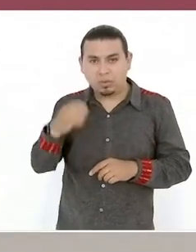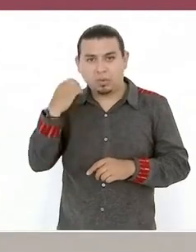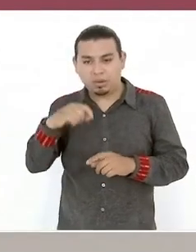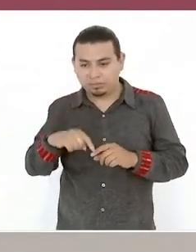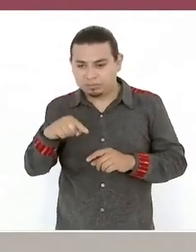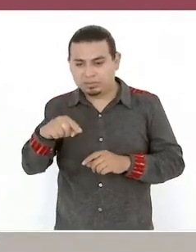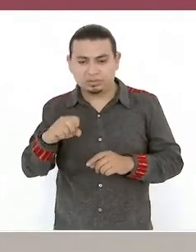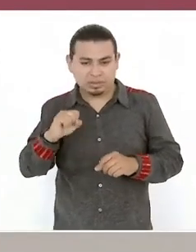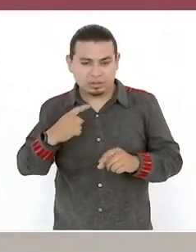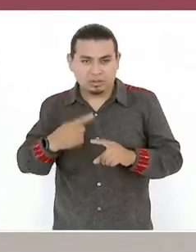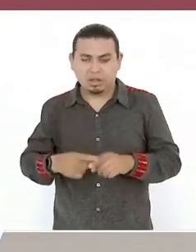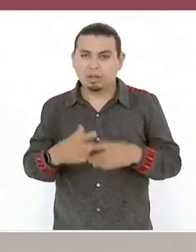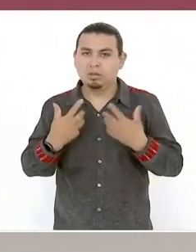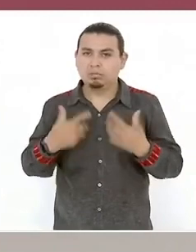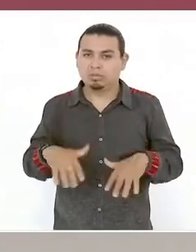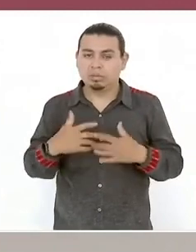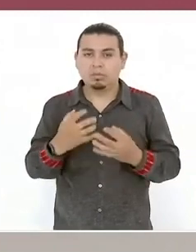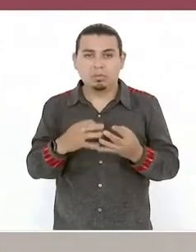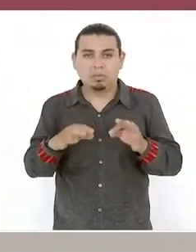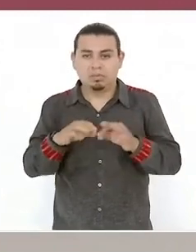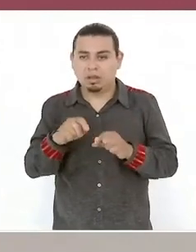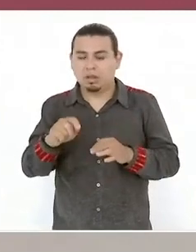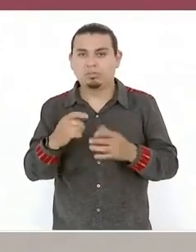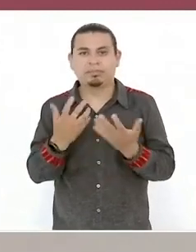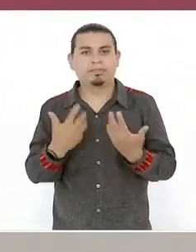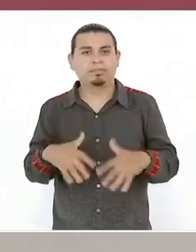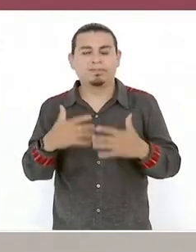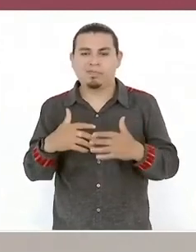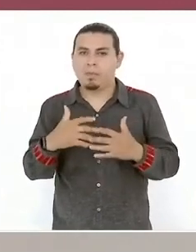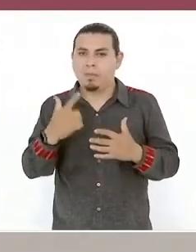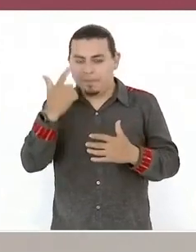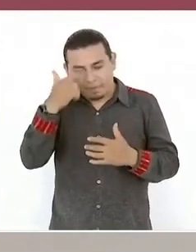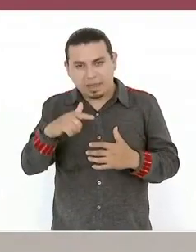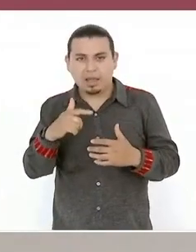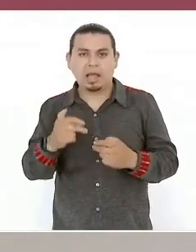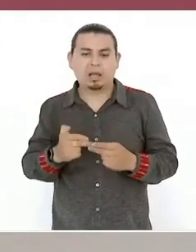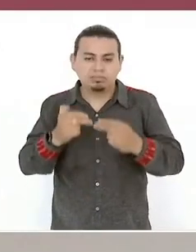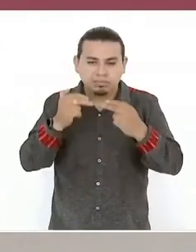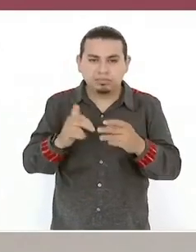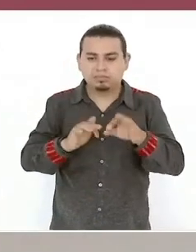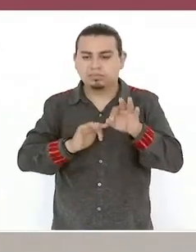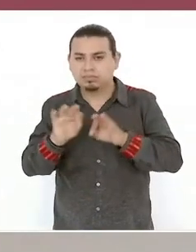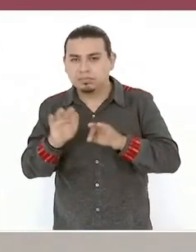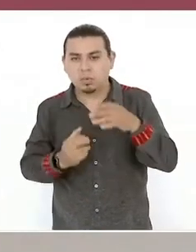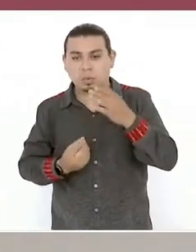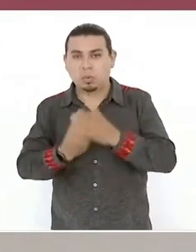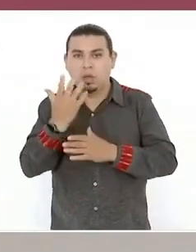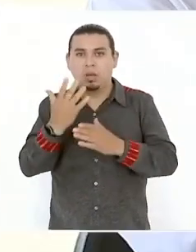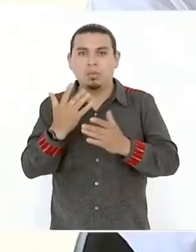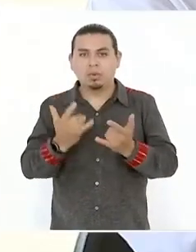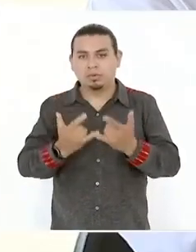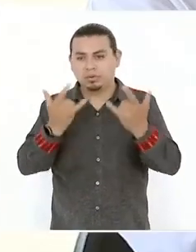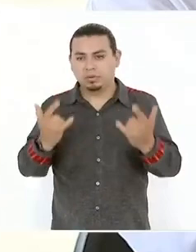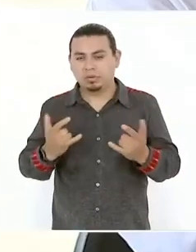Oaxaca, Salina Cruz, está llamado a ser el gran motor de crecimiento de la nueva etapa de México.